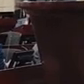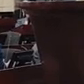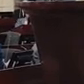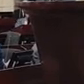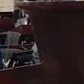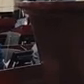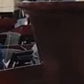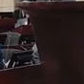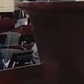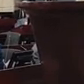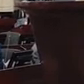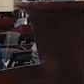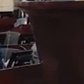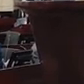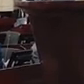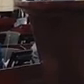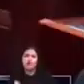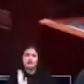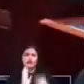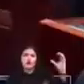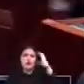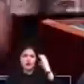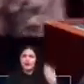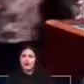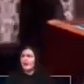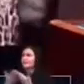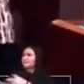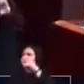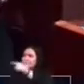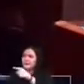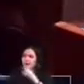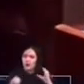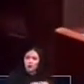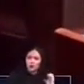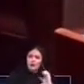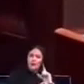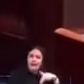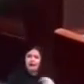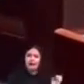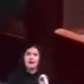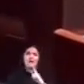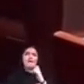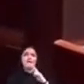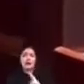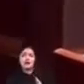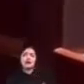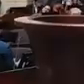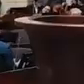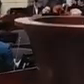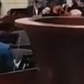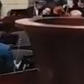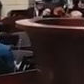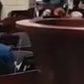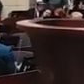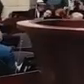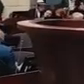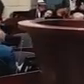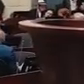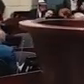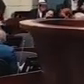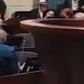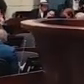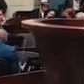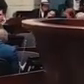entregar este país a los bandidos de la FARC y del ELN. Y quizás esto me cueste una amenaza más. Me importa un